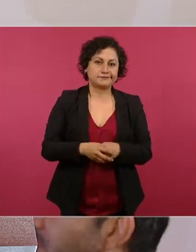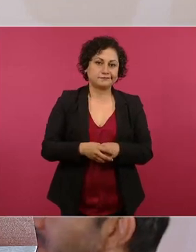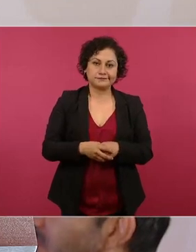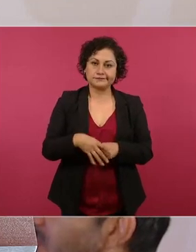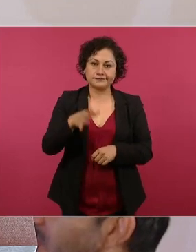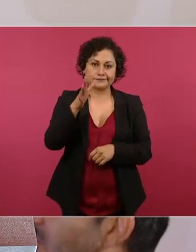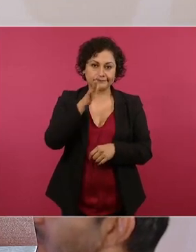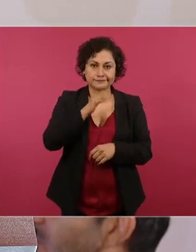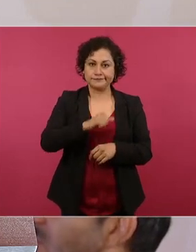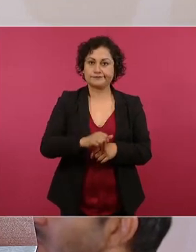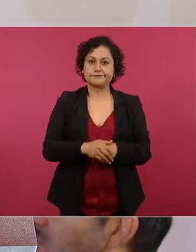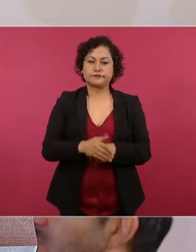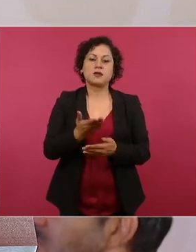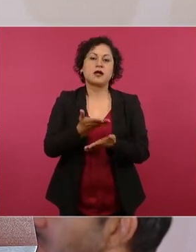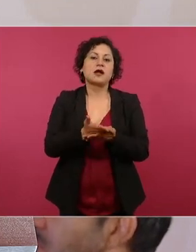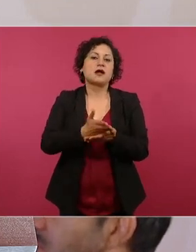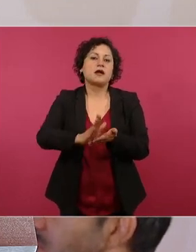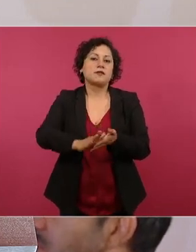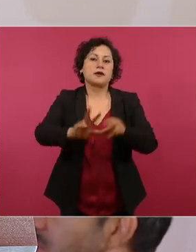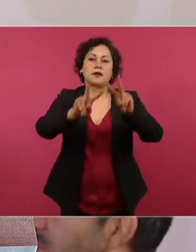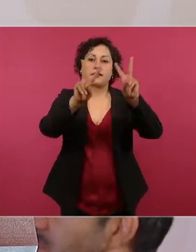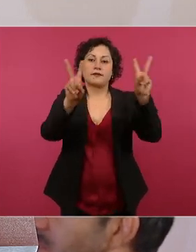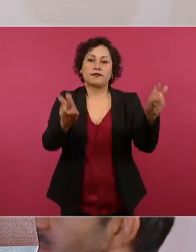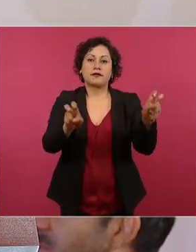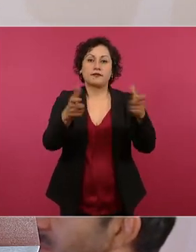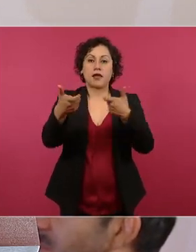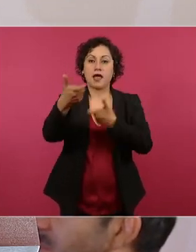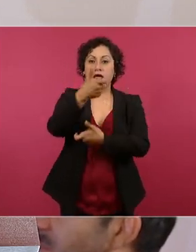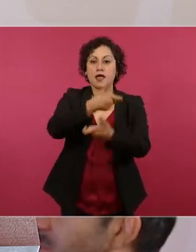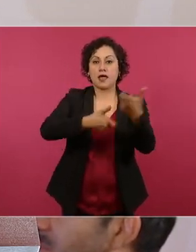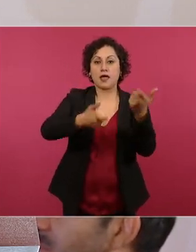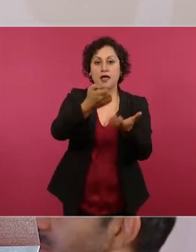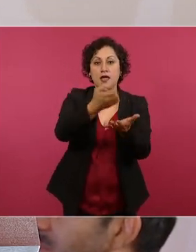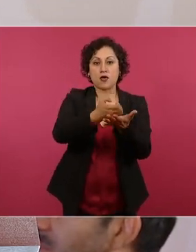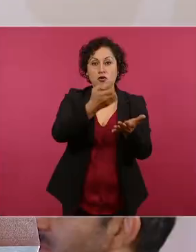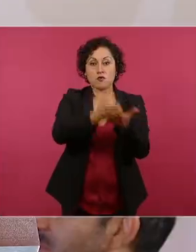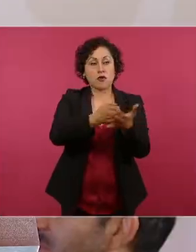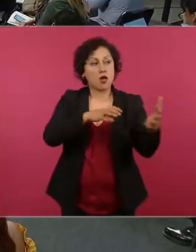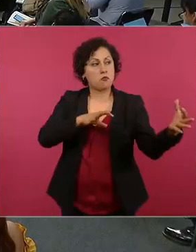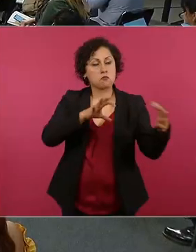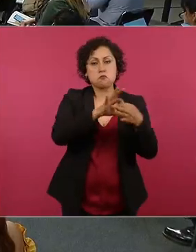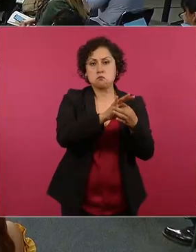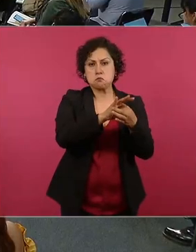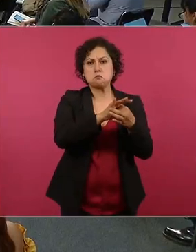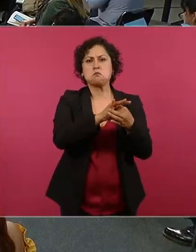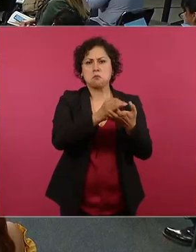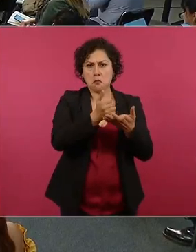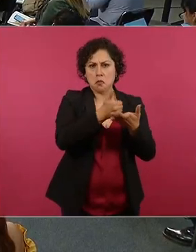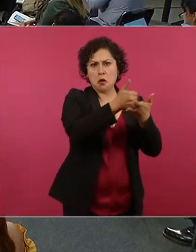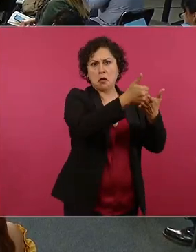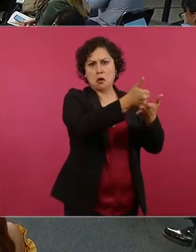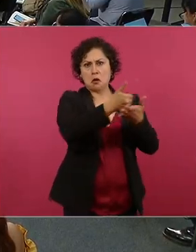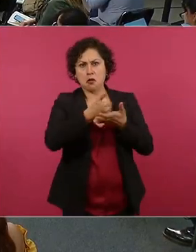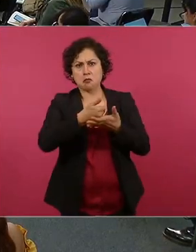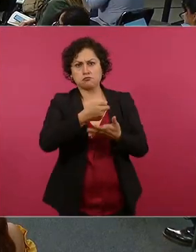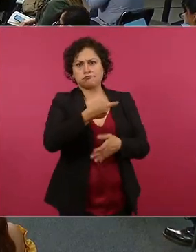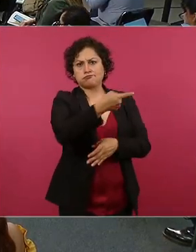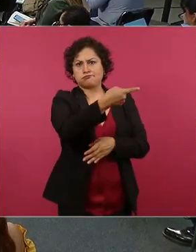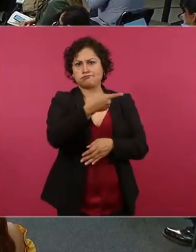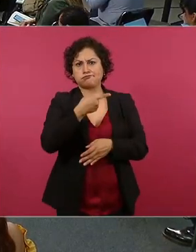Además, económicamente nos ayuda la integración a los dos países, a los dos